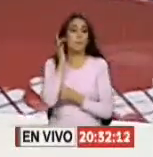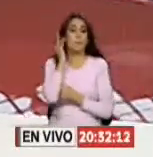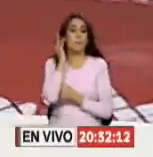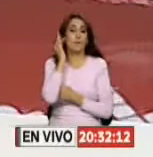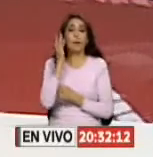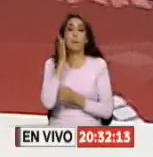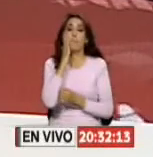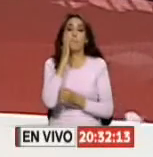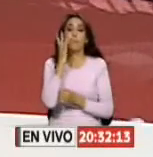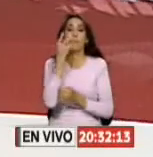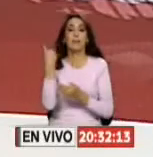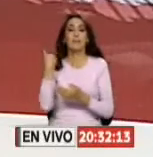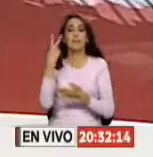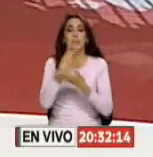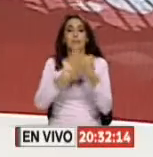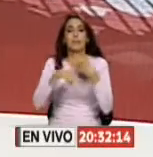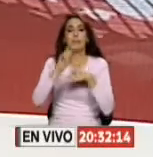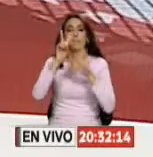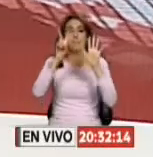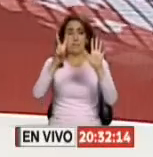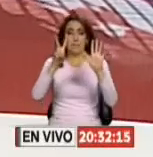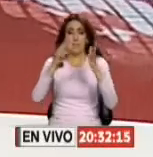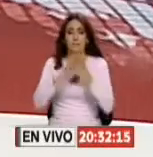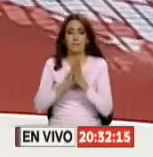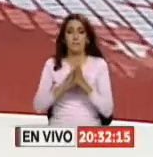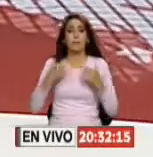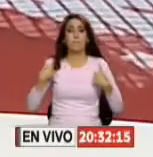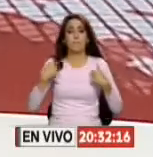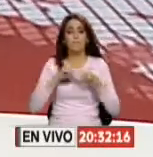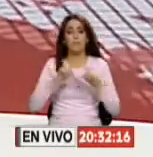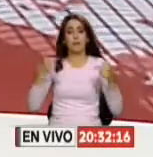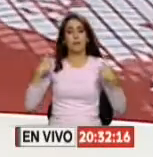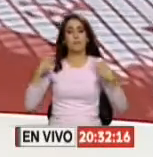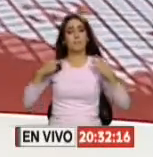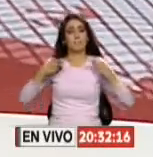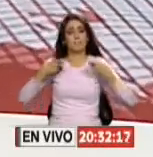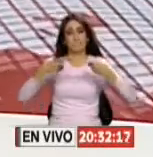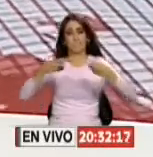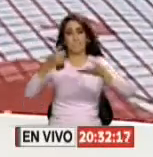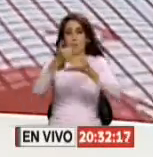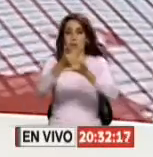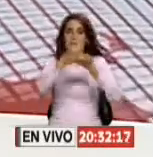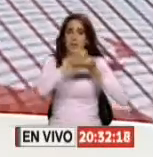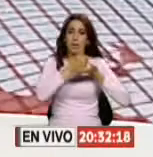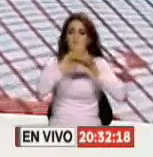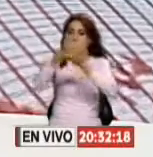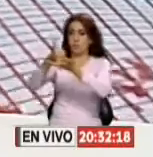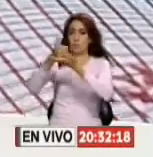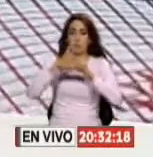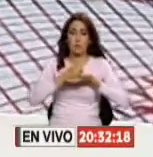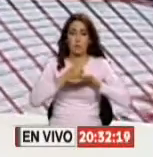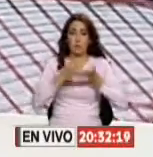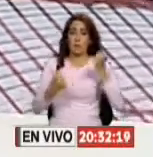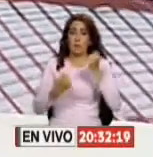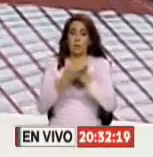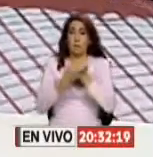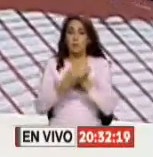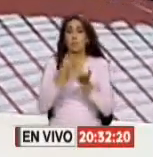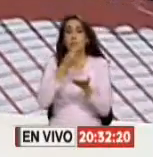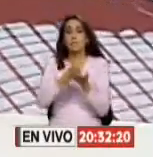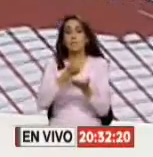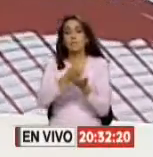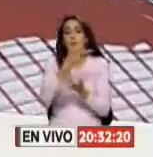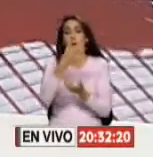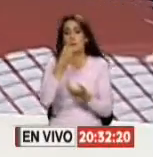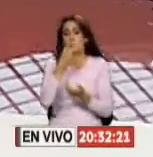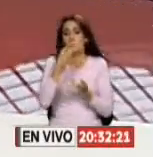que padece un cáncer que afecta su estado de salud. Solicita ayuda económica para la compra de medicamentos y apoyo de las autoridades para que